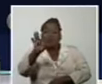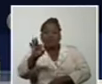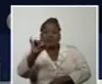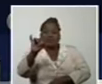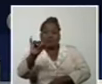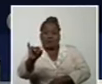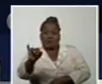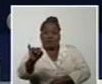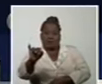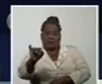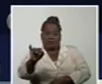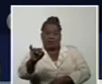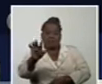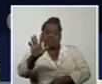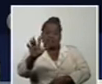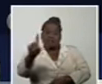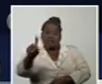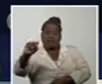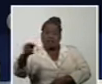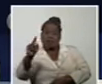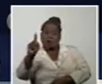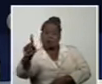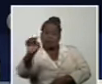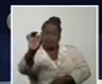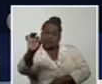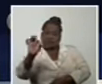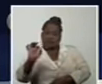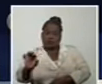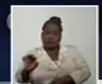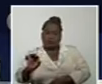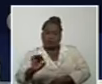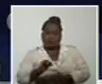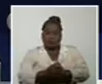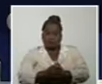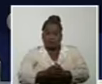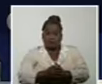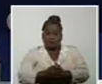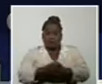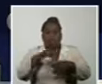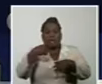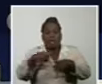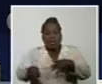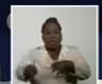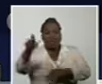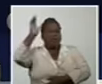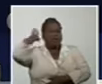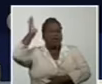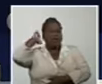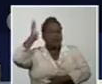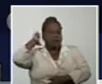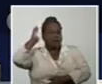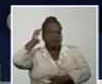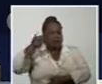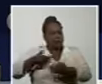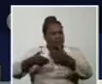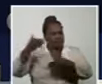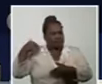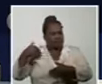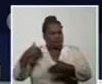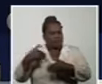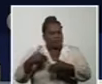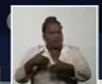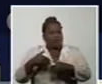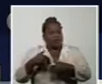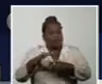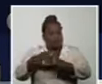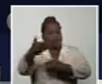que es el 51,1%. En otra oportunidad, en otra conferencia, les voy a